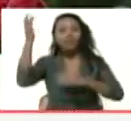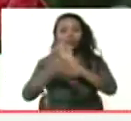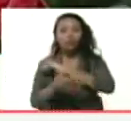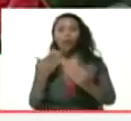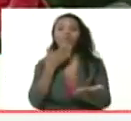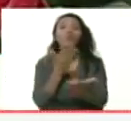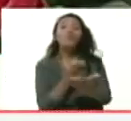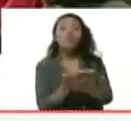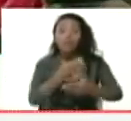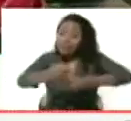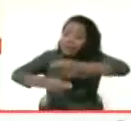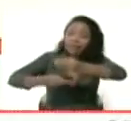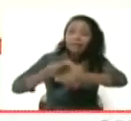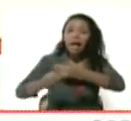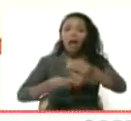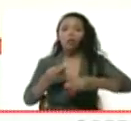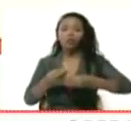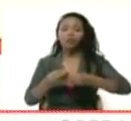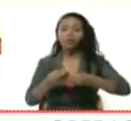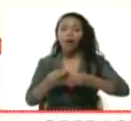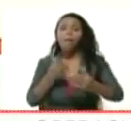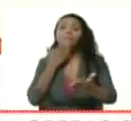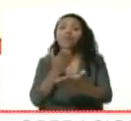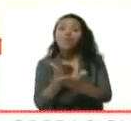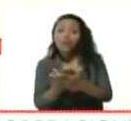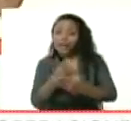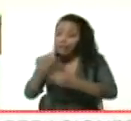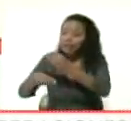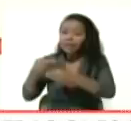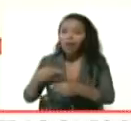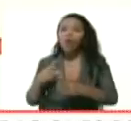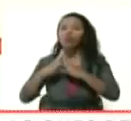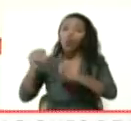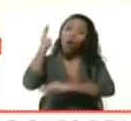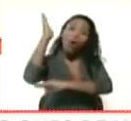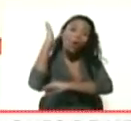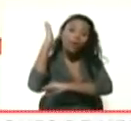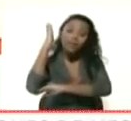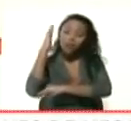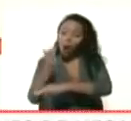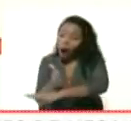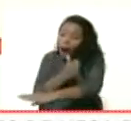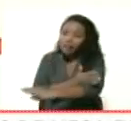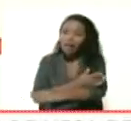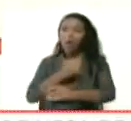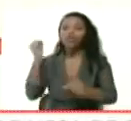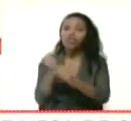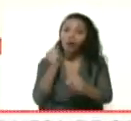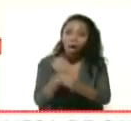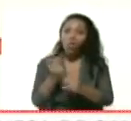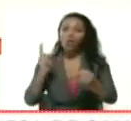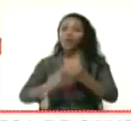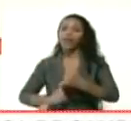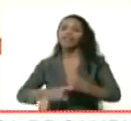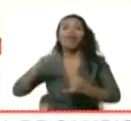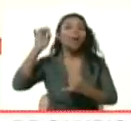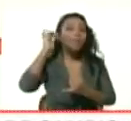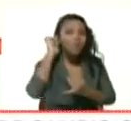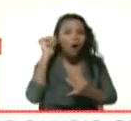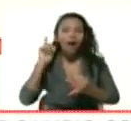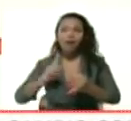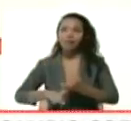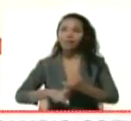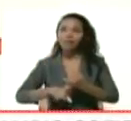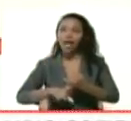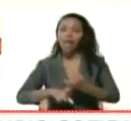revisaron todas las propuestas que se hicieron en los congresos previos de los trabajadores, de las mujeres,